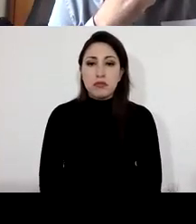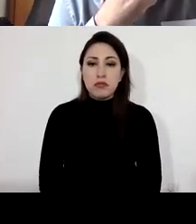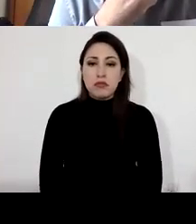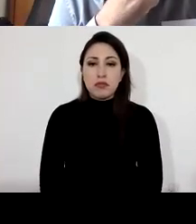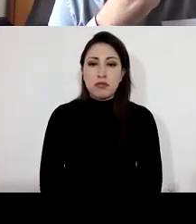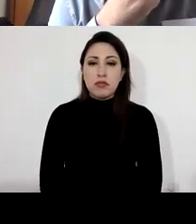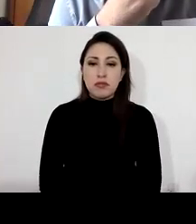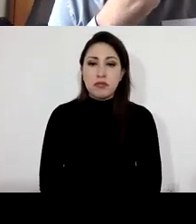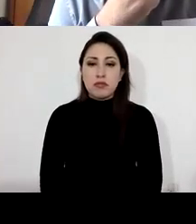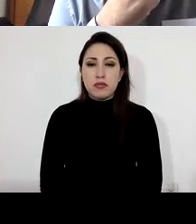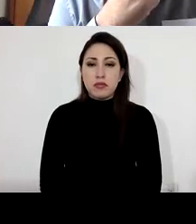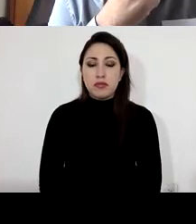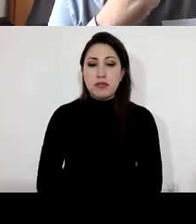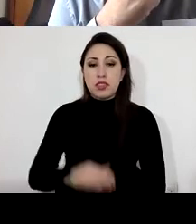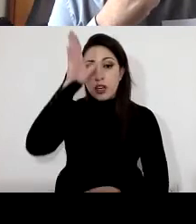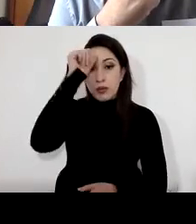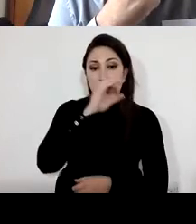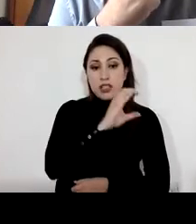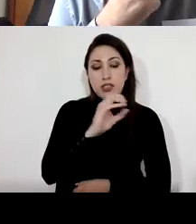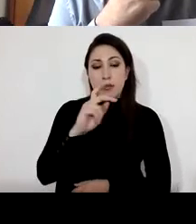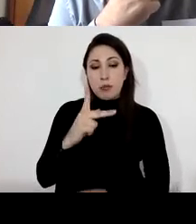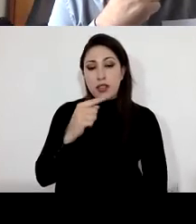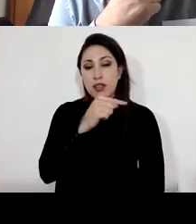Sería el acuerdo con número